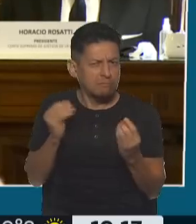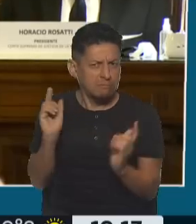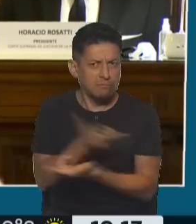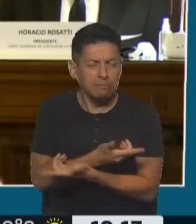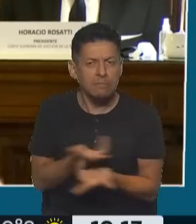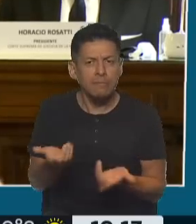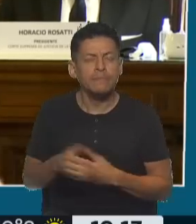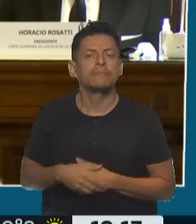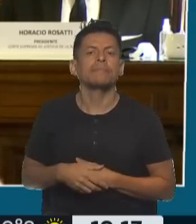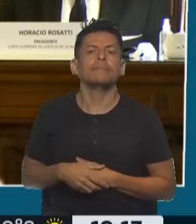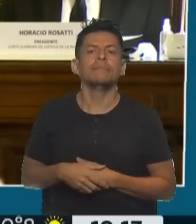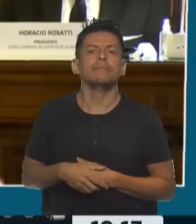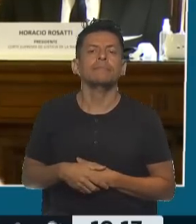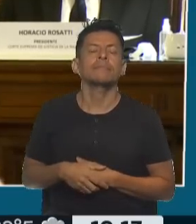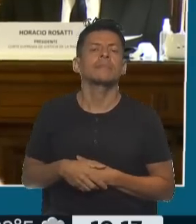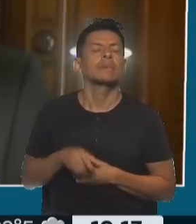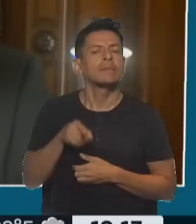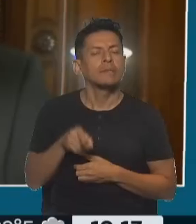muchos los